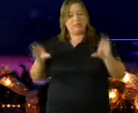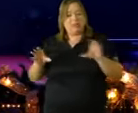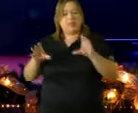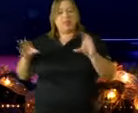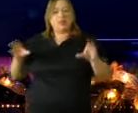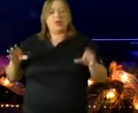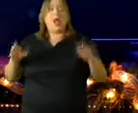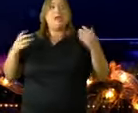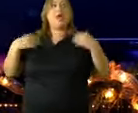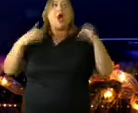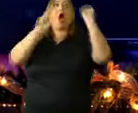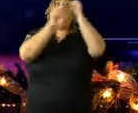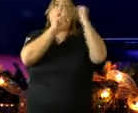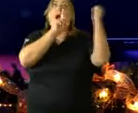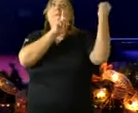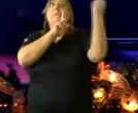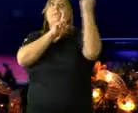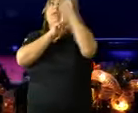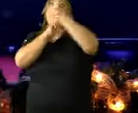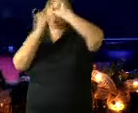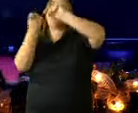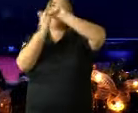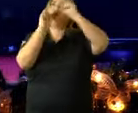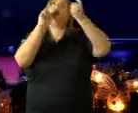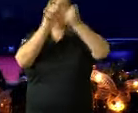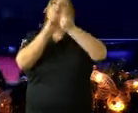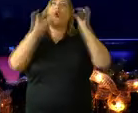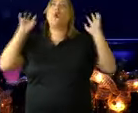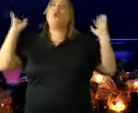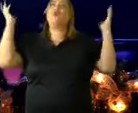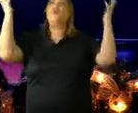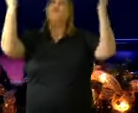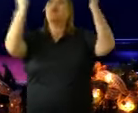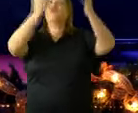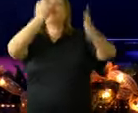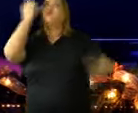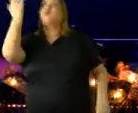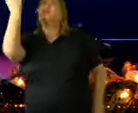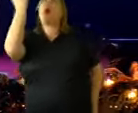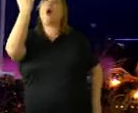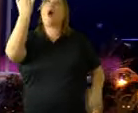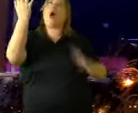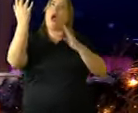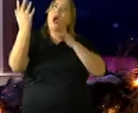hace que la atmósfera sea conforme a lo que tú hablas.